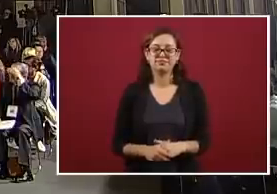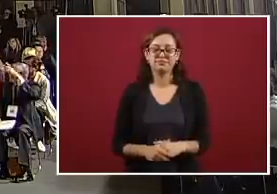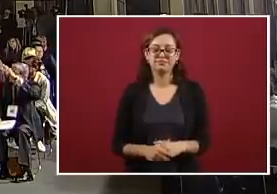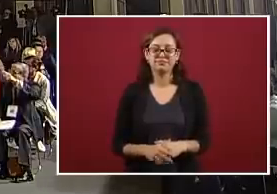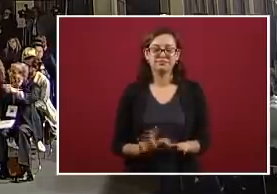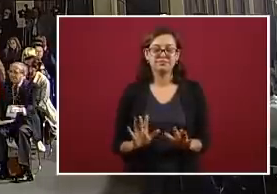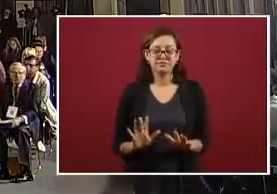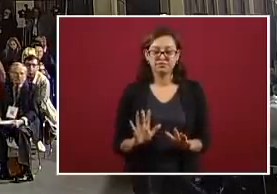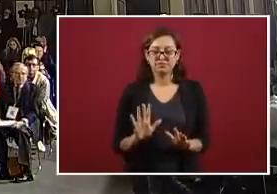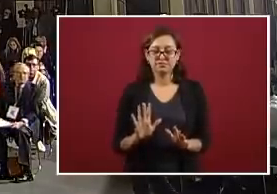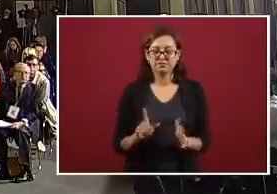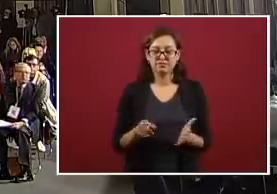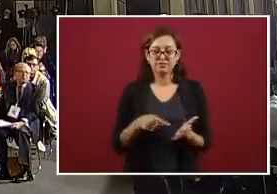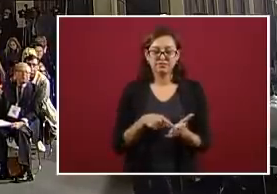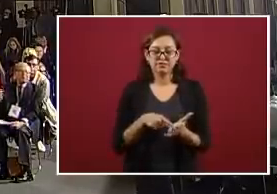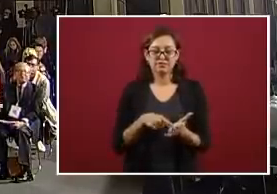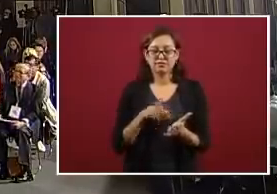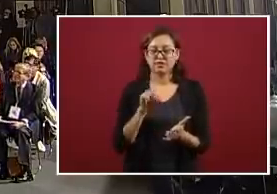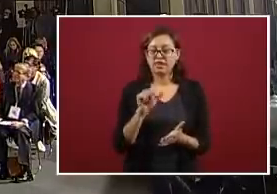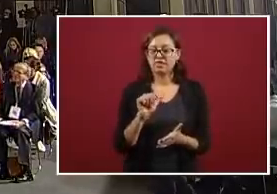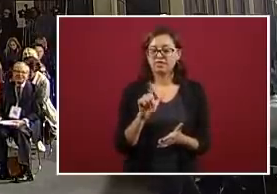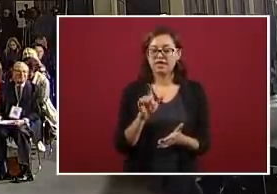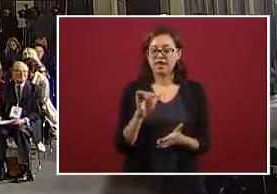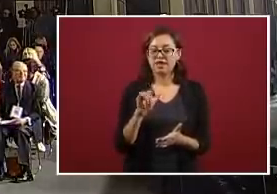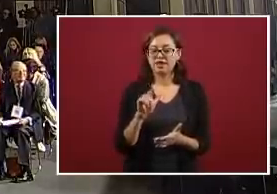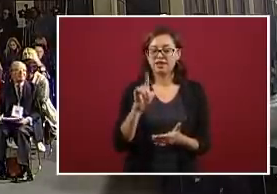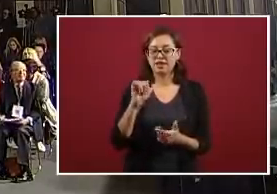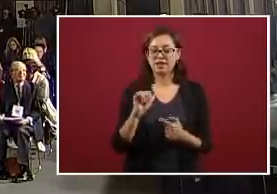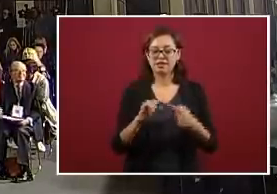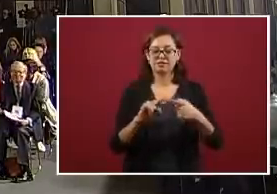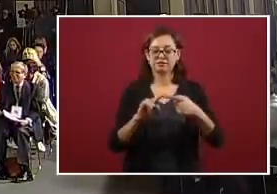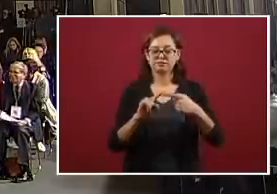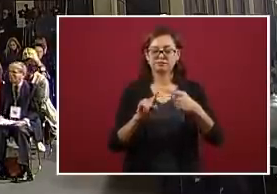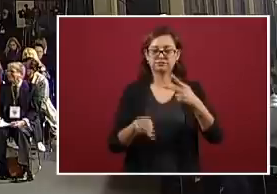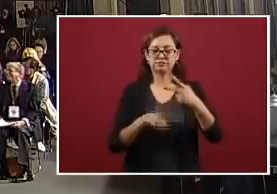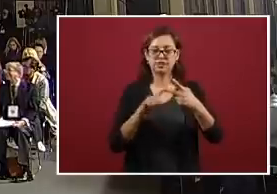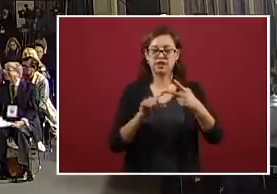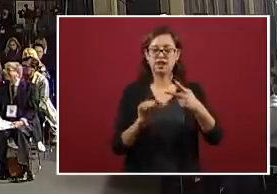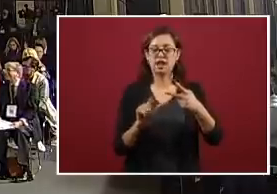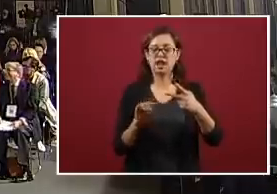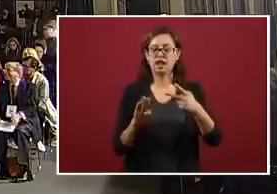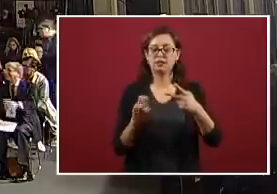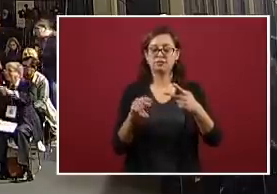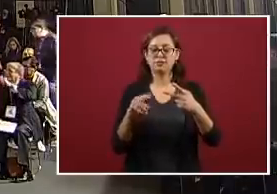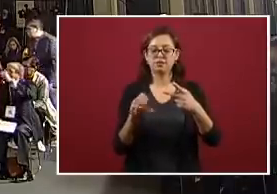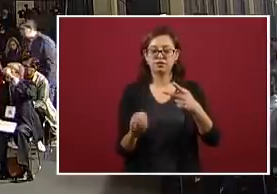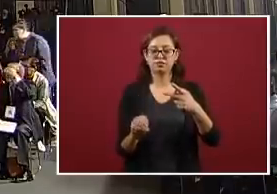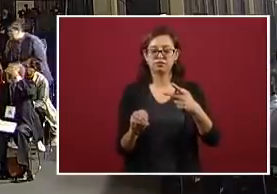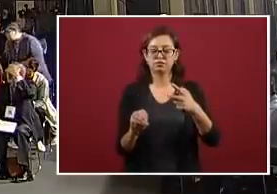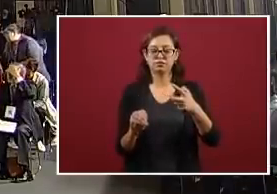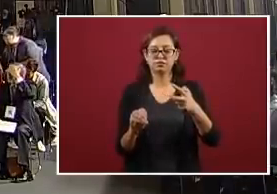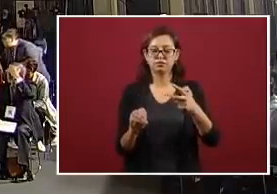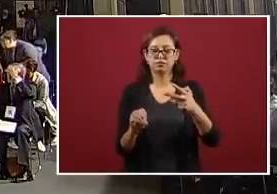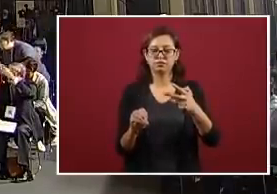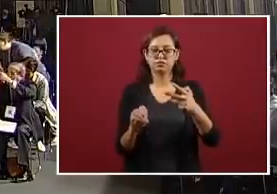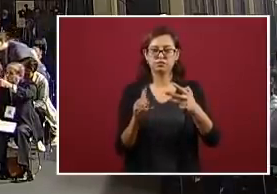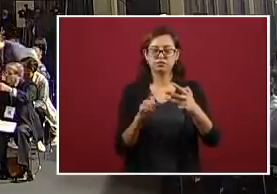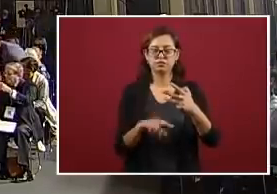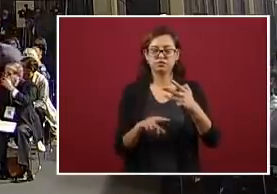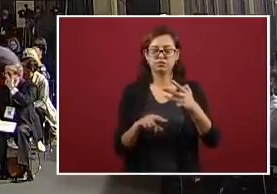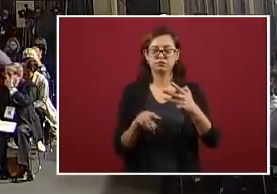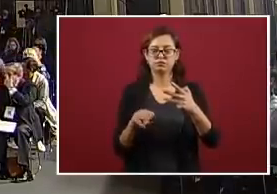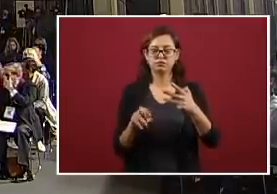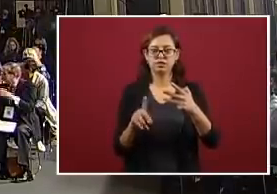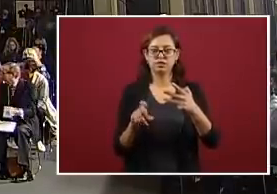quedó Dalila Escobar, Albino Córdoba, Méndez.